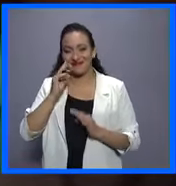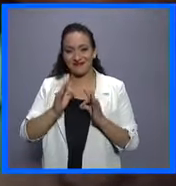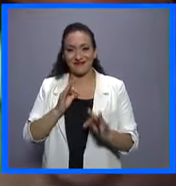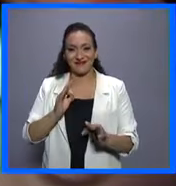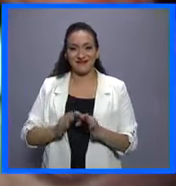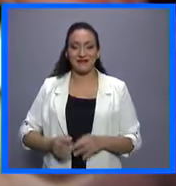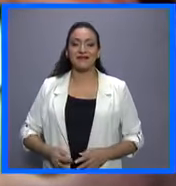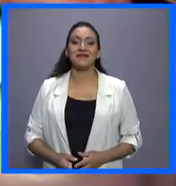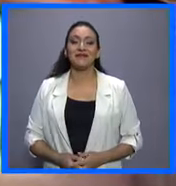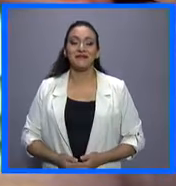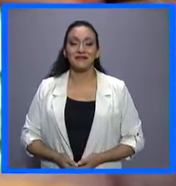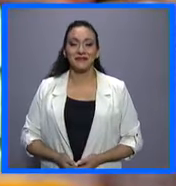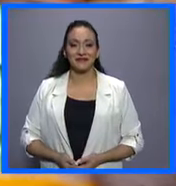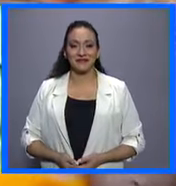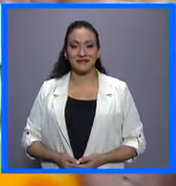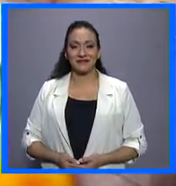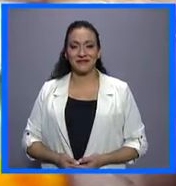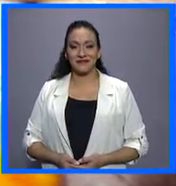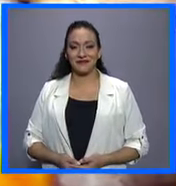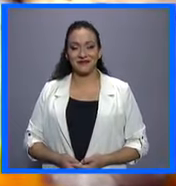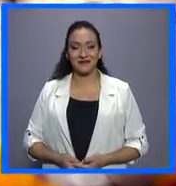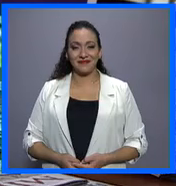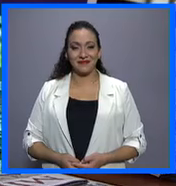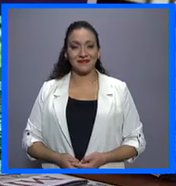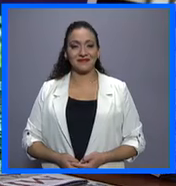TV, Juan Carlos González.